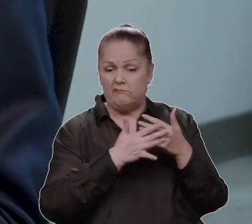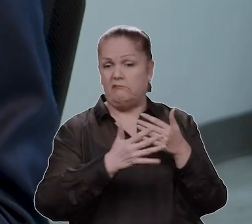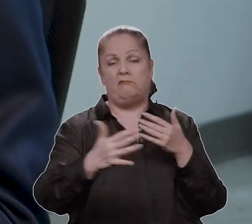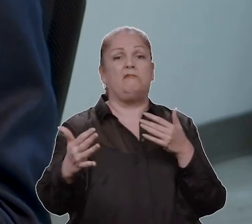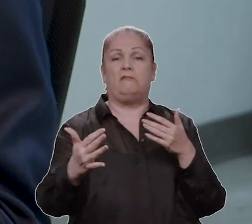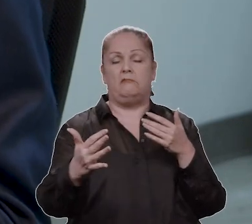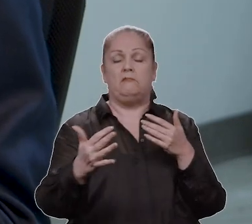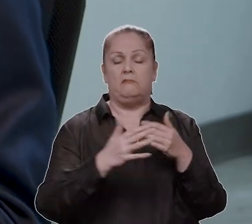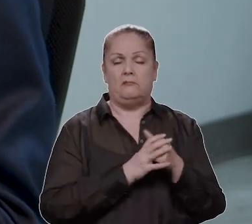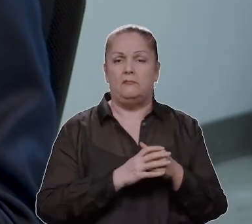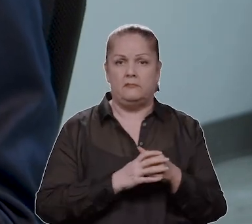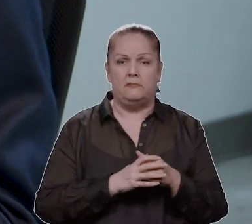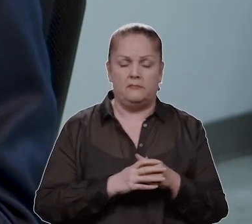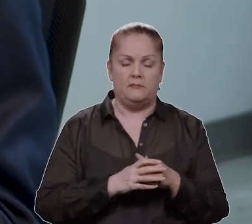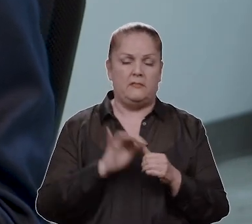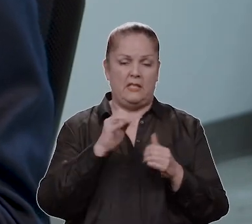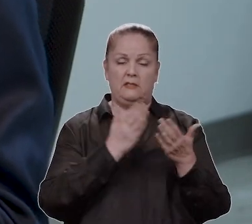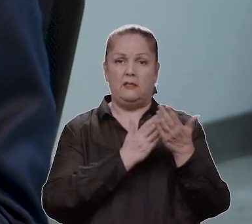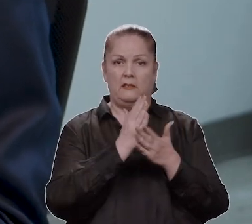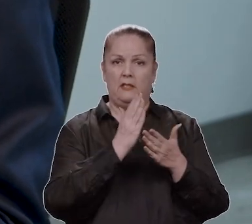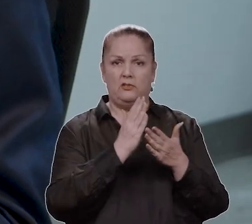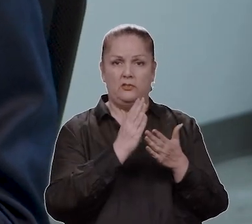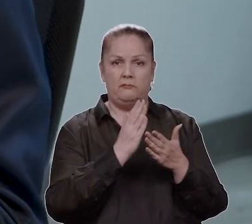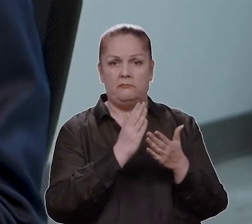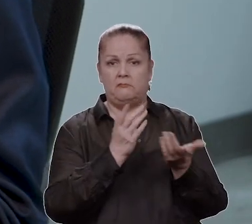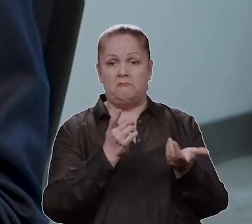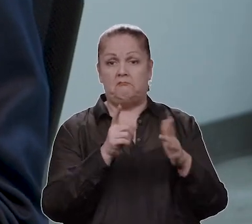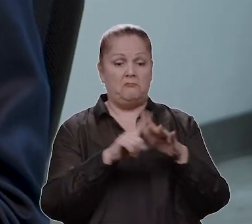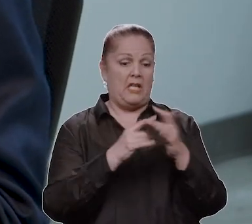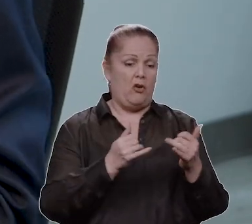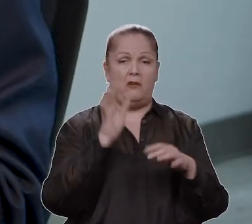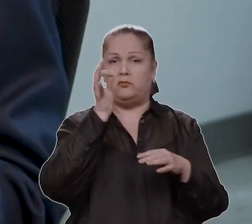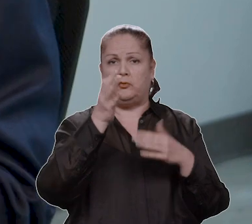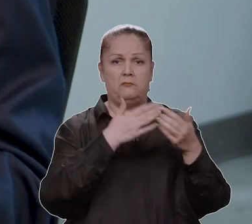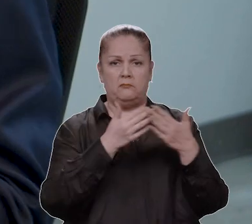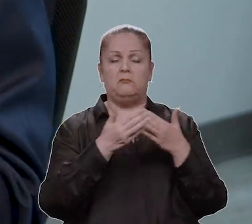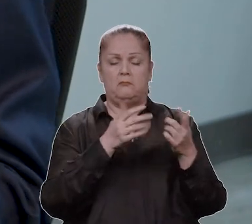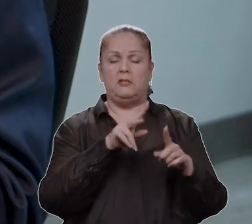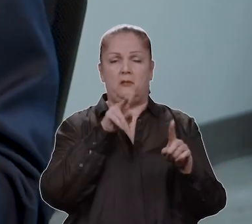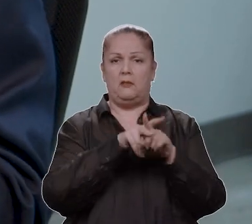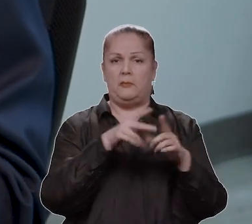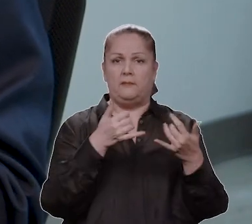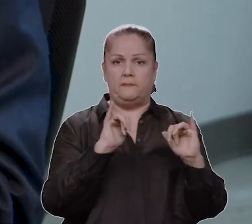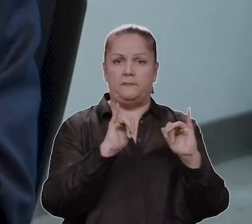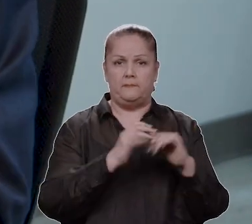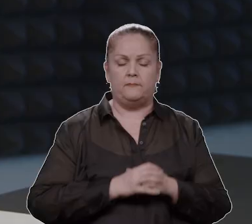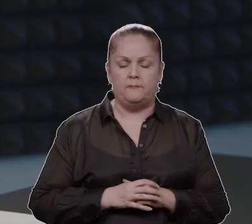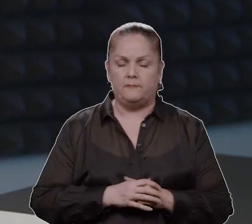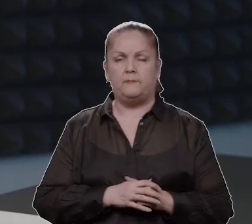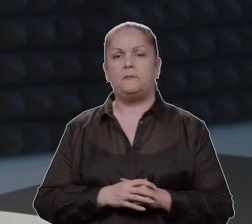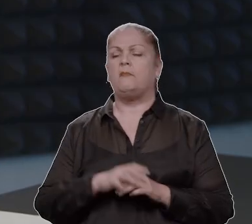cualquier otro caso o controversia que se esté atendiendo en ese momento o que pueda surgir en el futuro con relación a ese asunto de